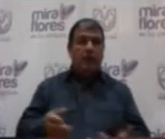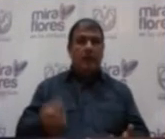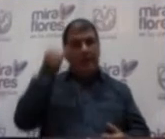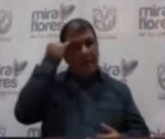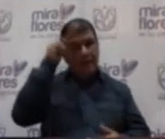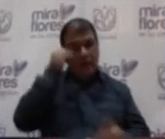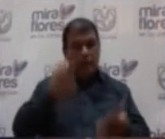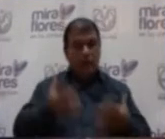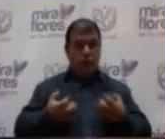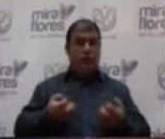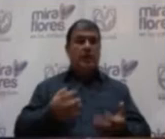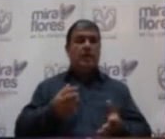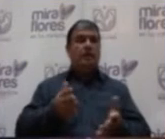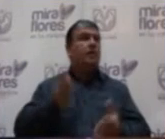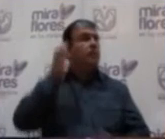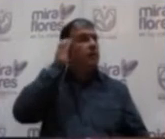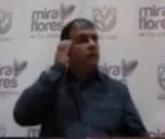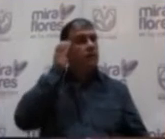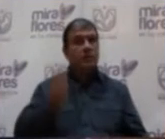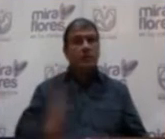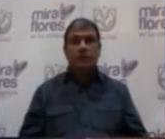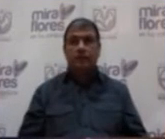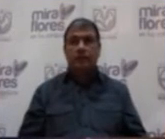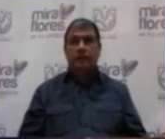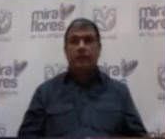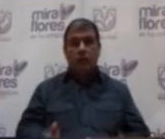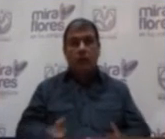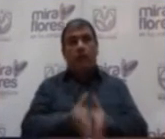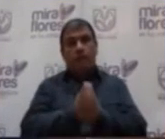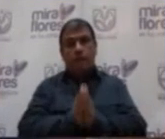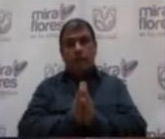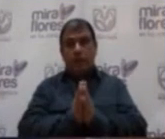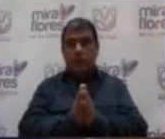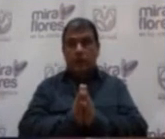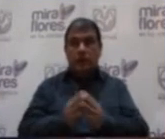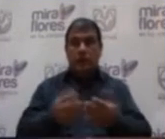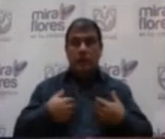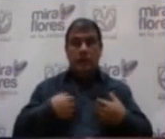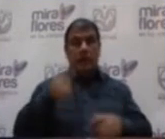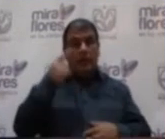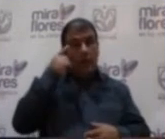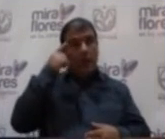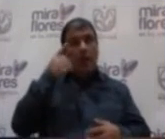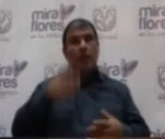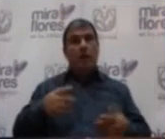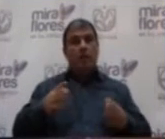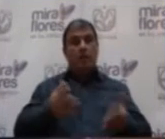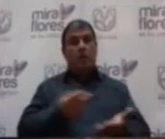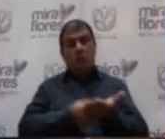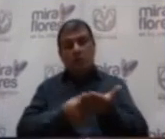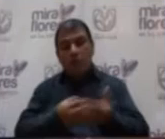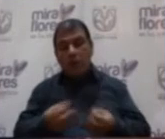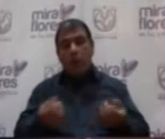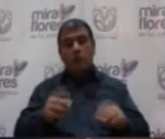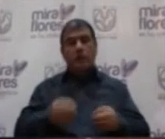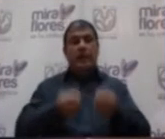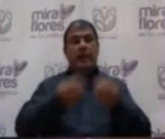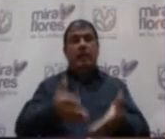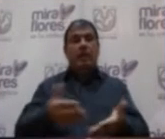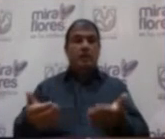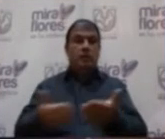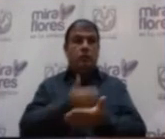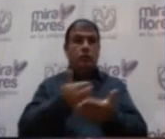de Miraflores. Entonces, solicito que se tome en cuenta esto para que al momento que se otorgue una de